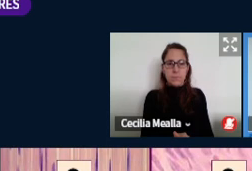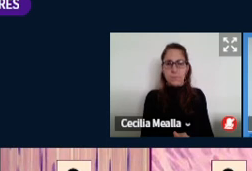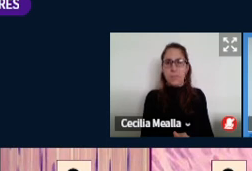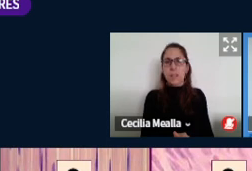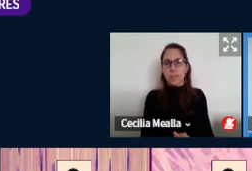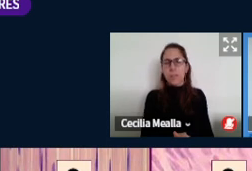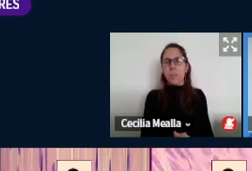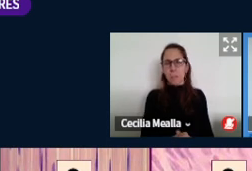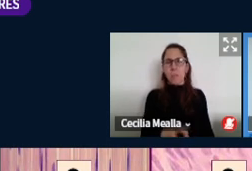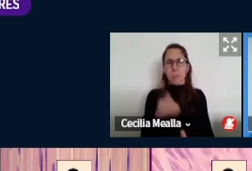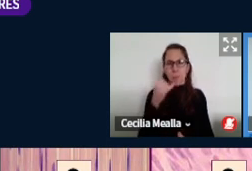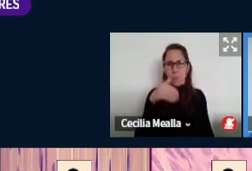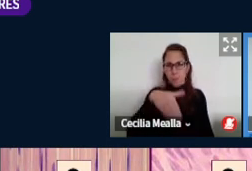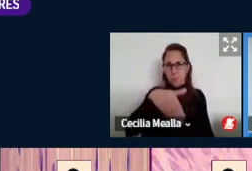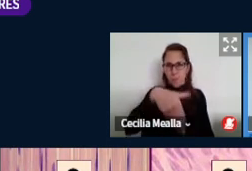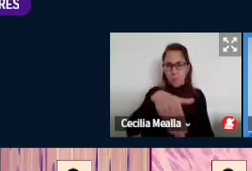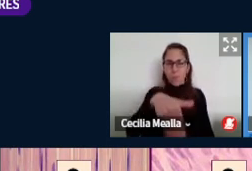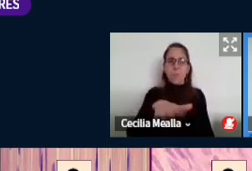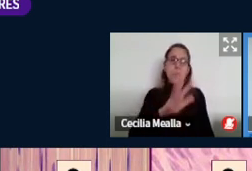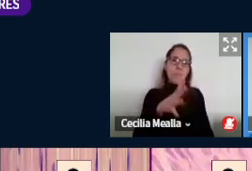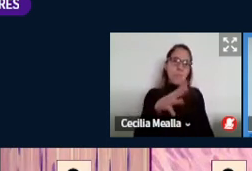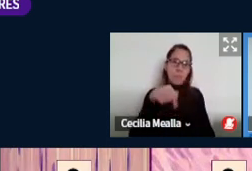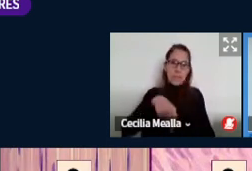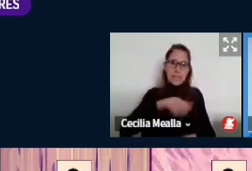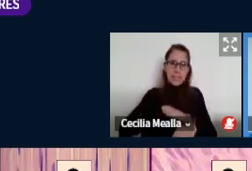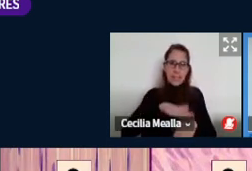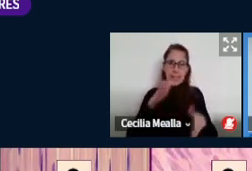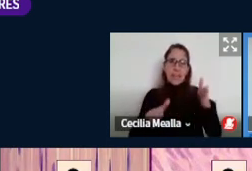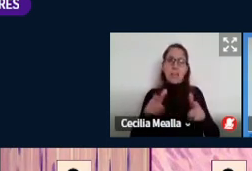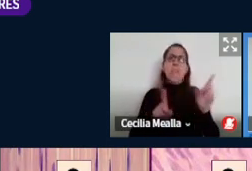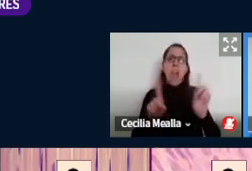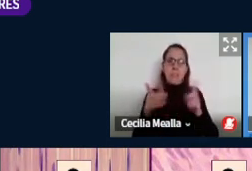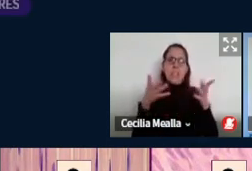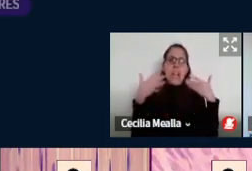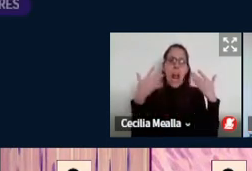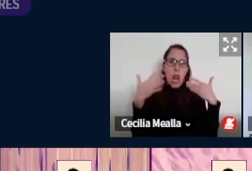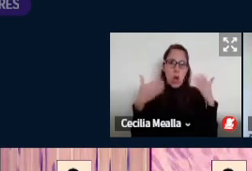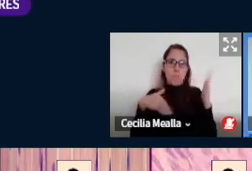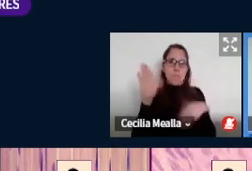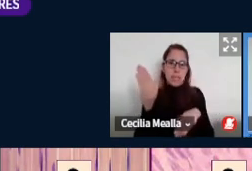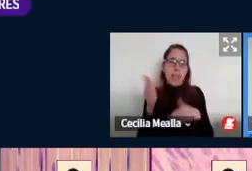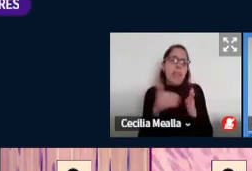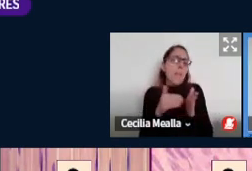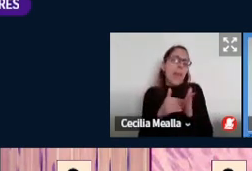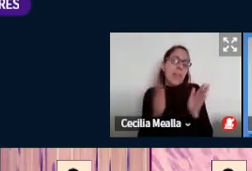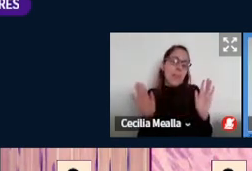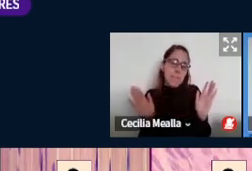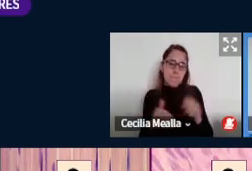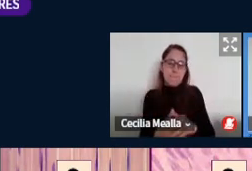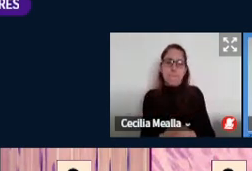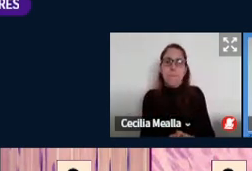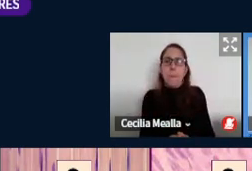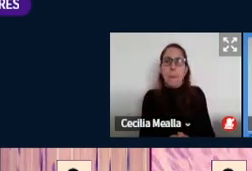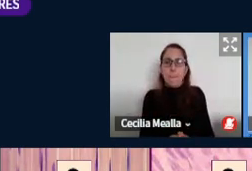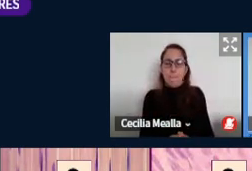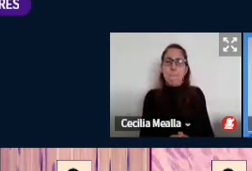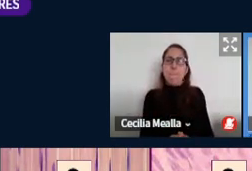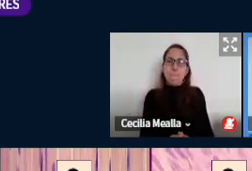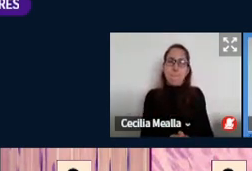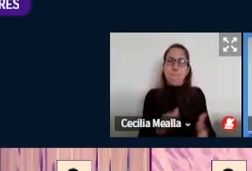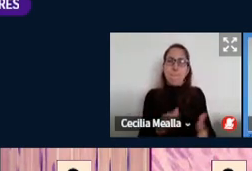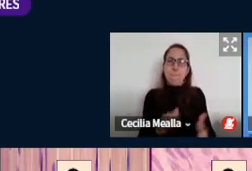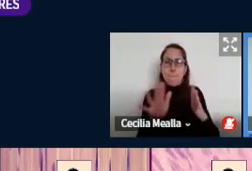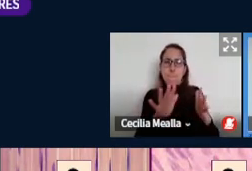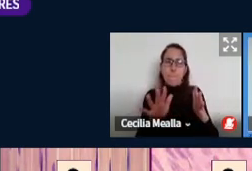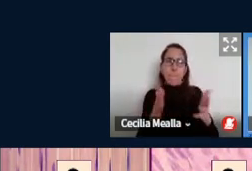No, ya se supone que habitualmente a veces en esta época suele ser más caluroso, pero un poquito de la